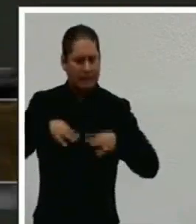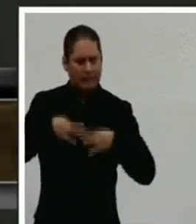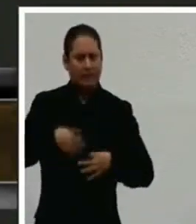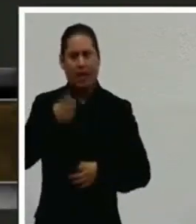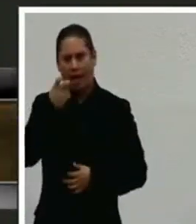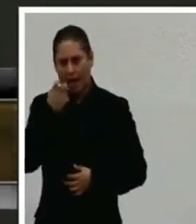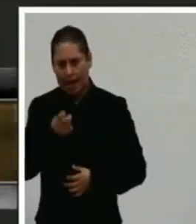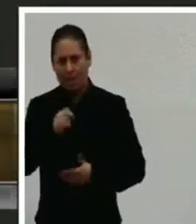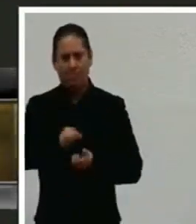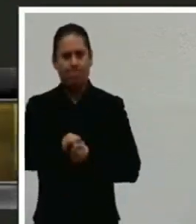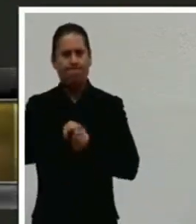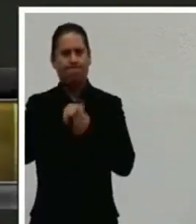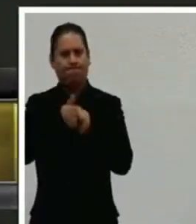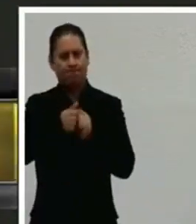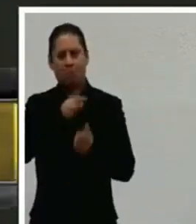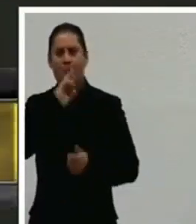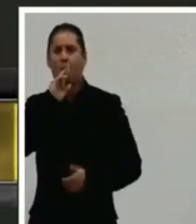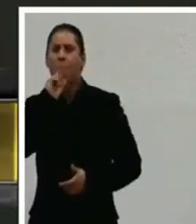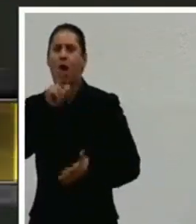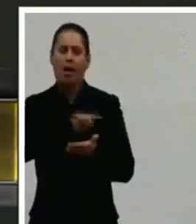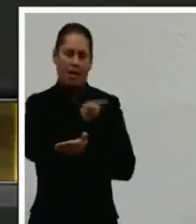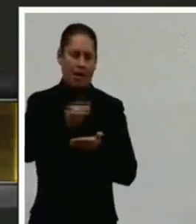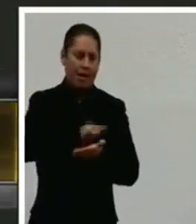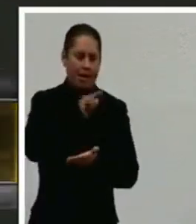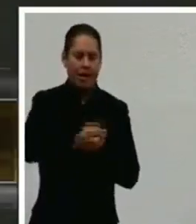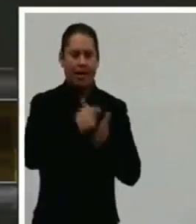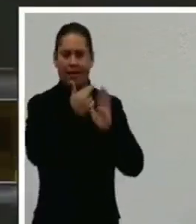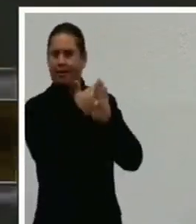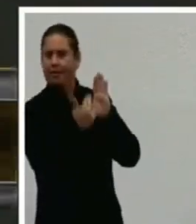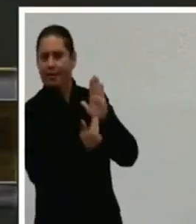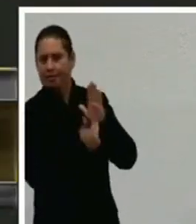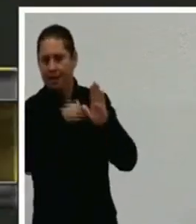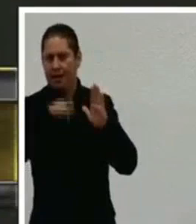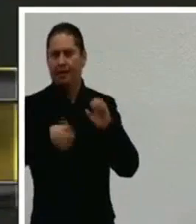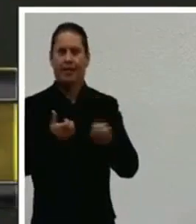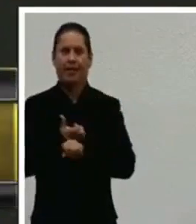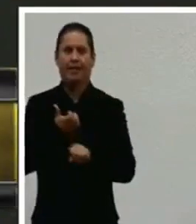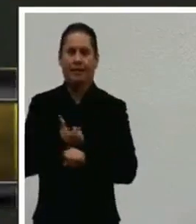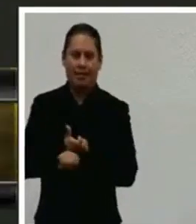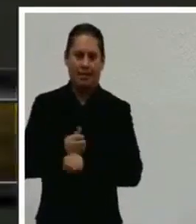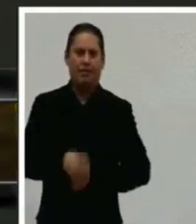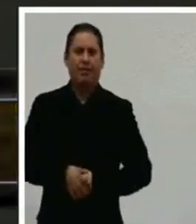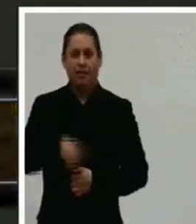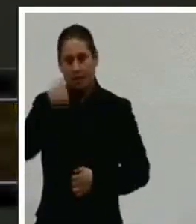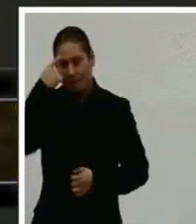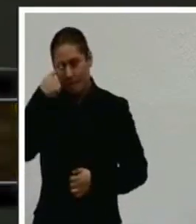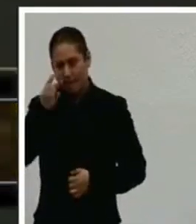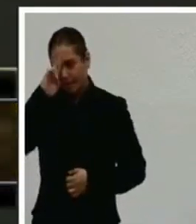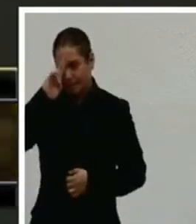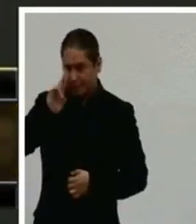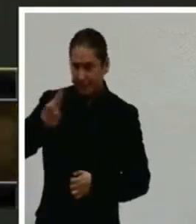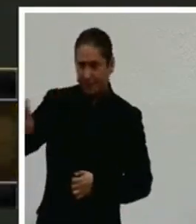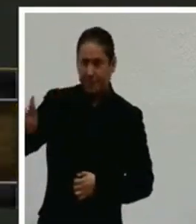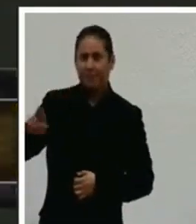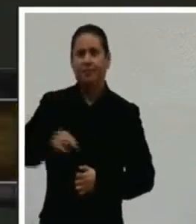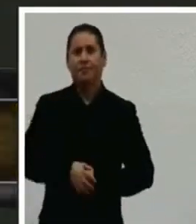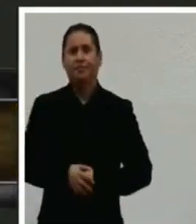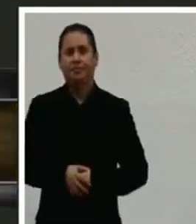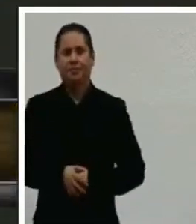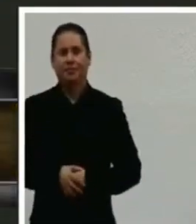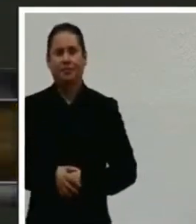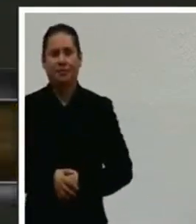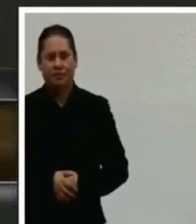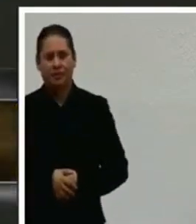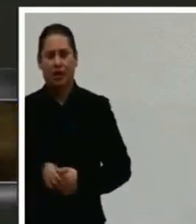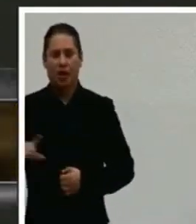se transformen en mejores leyes, reformas para nuestro Estado. Aprovecho para hacer un reconocimiento muy respetuoso